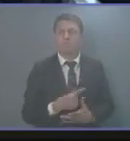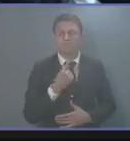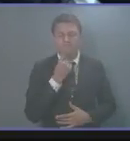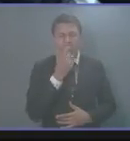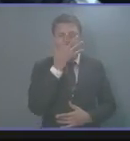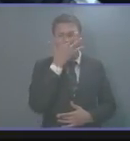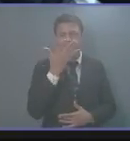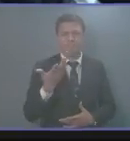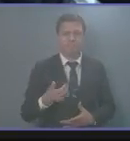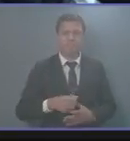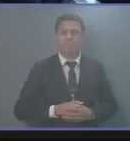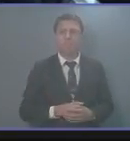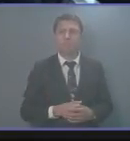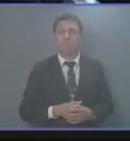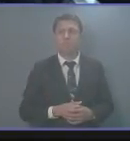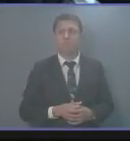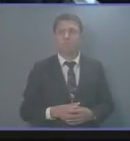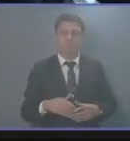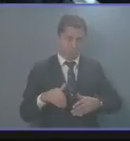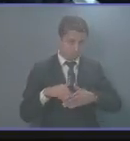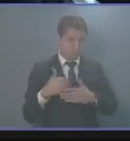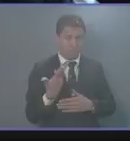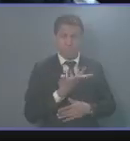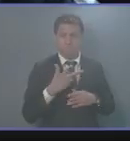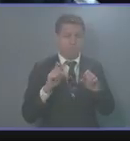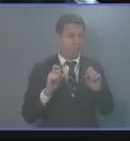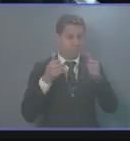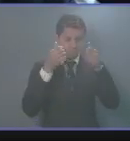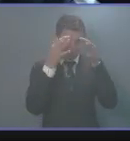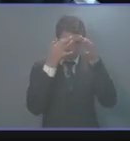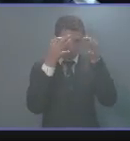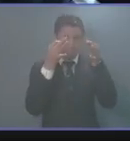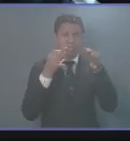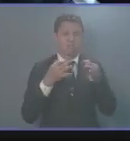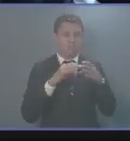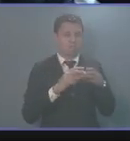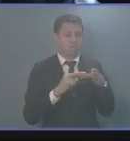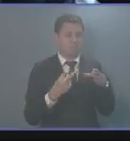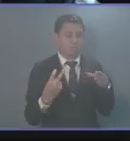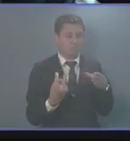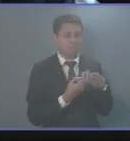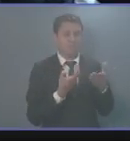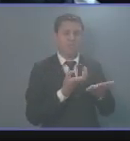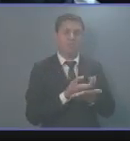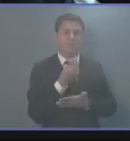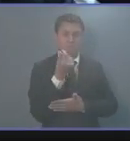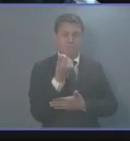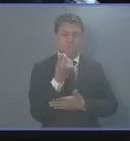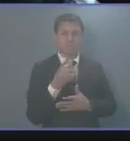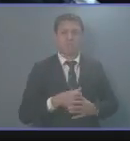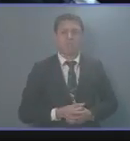embarazosa de no haber resuelto nosotros en la Comisión de Economía,